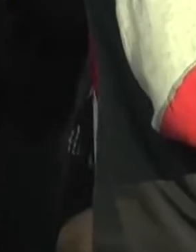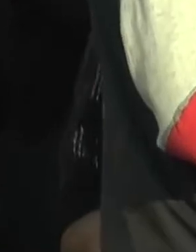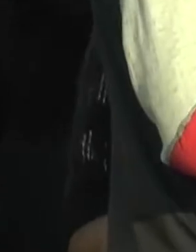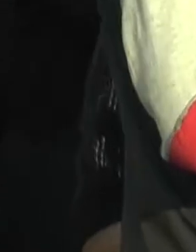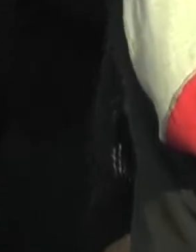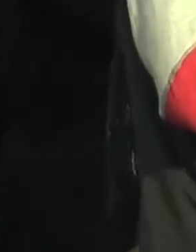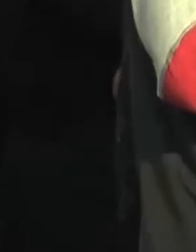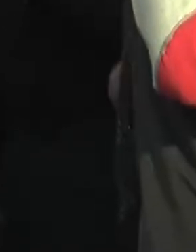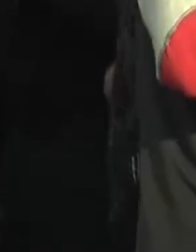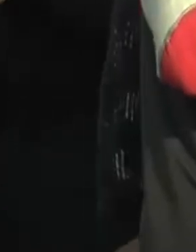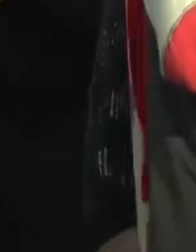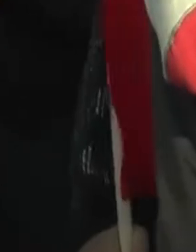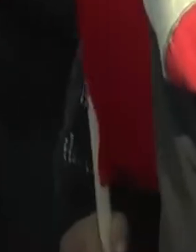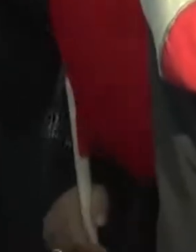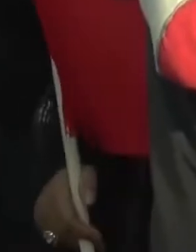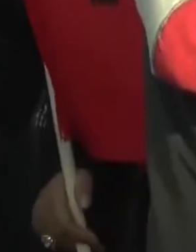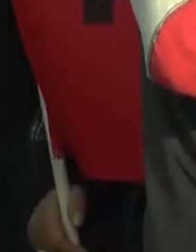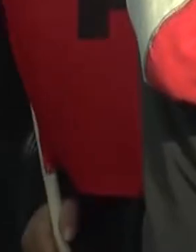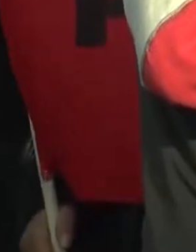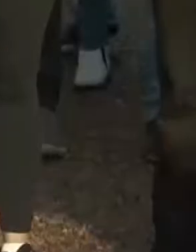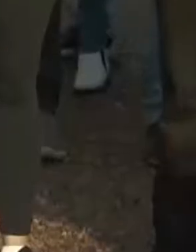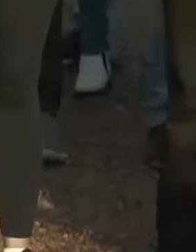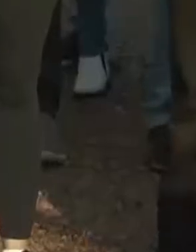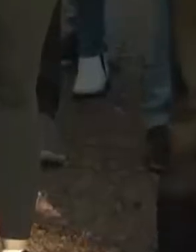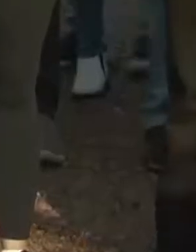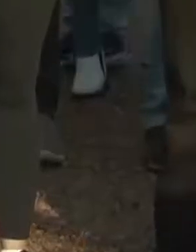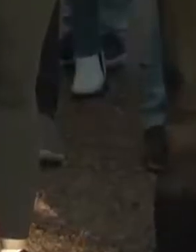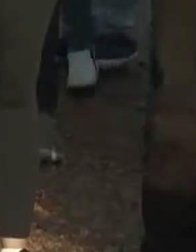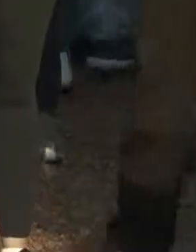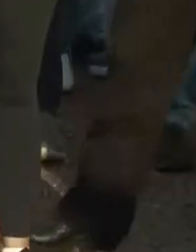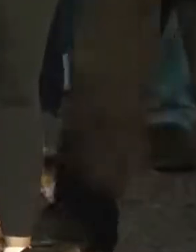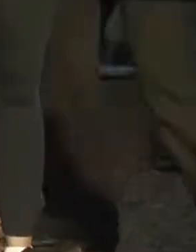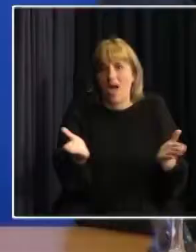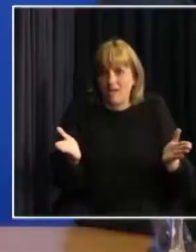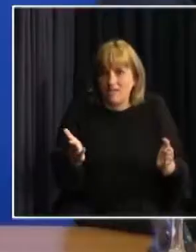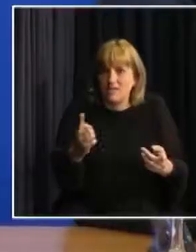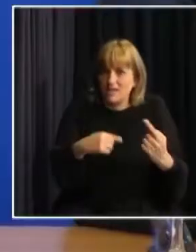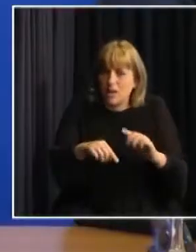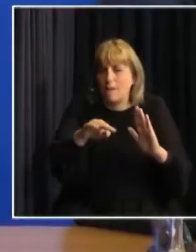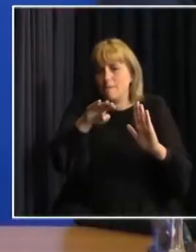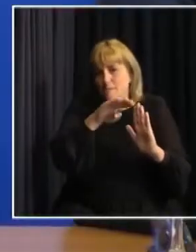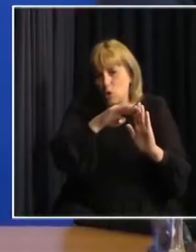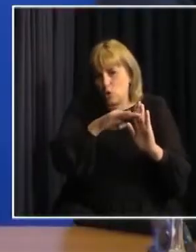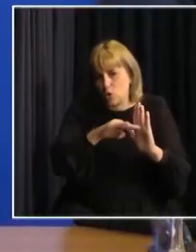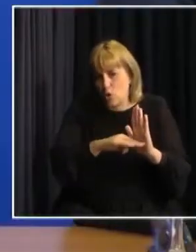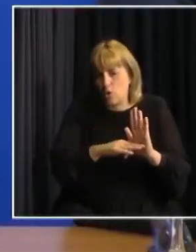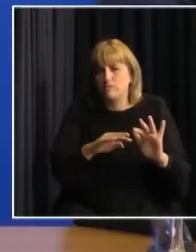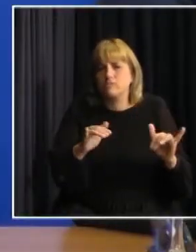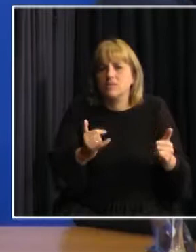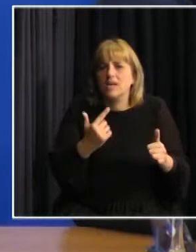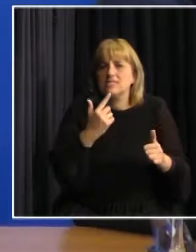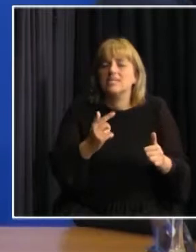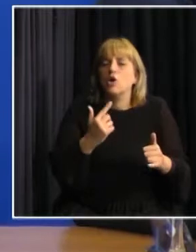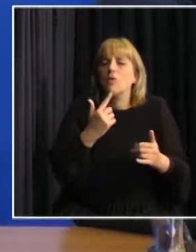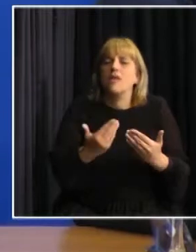en este primer paso que hemos dado el protocolo está conformado en todo lo que tiene que ver como